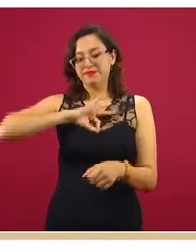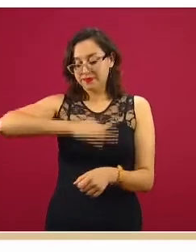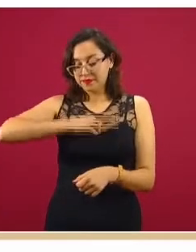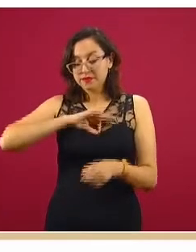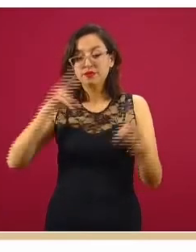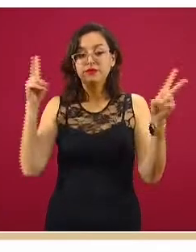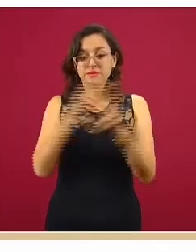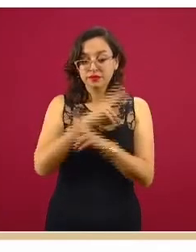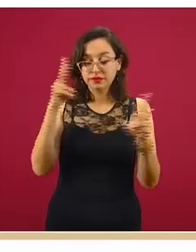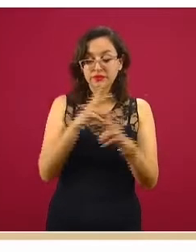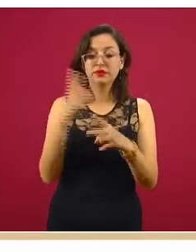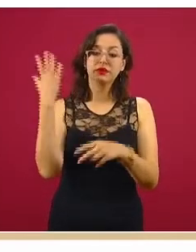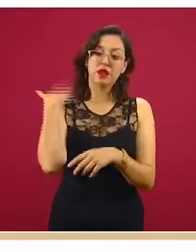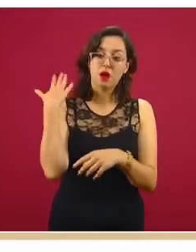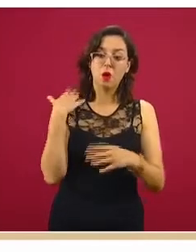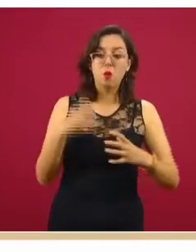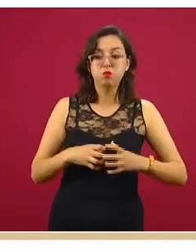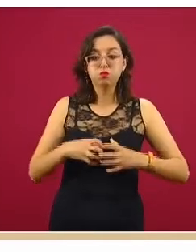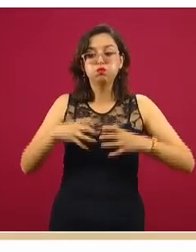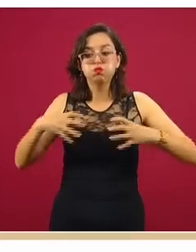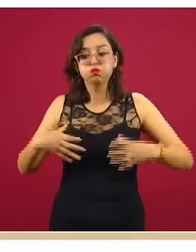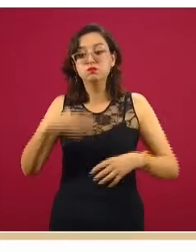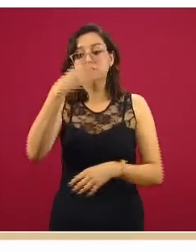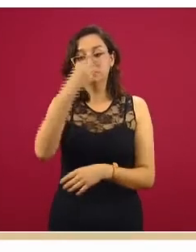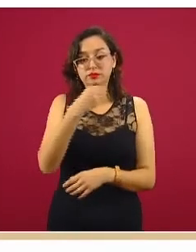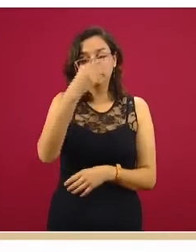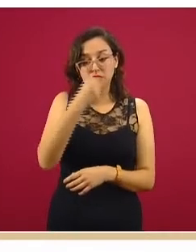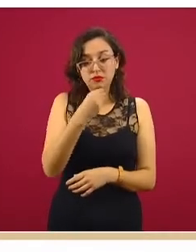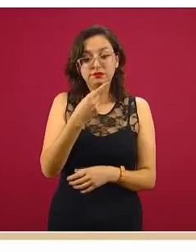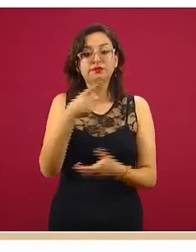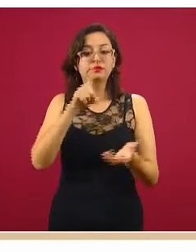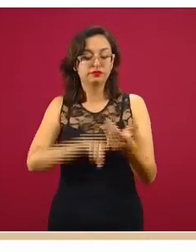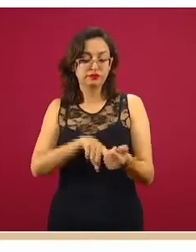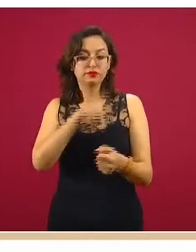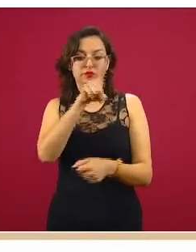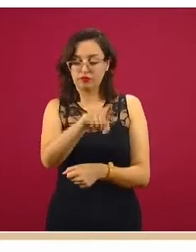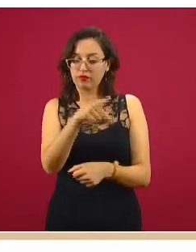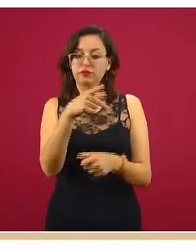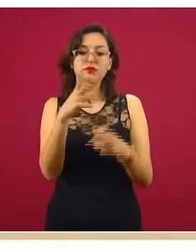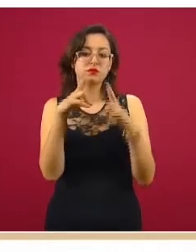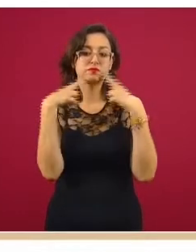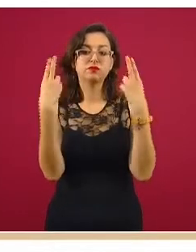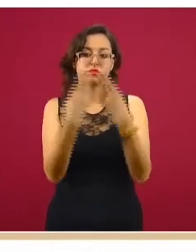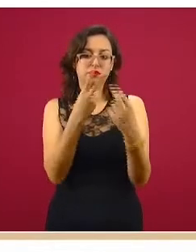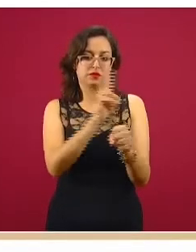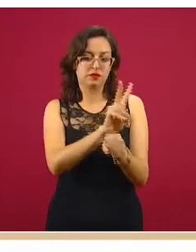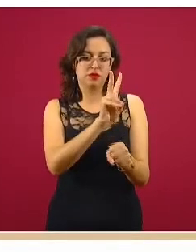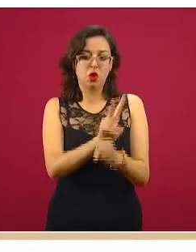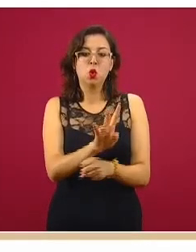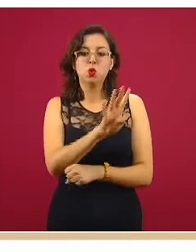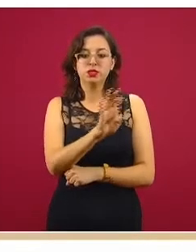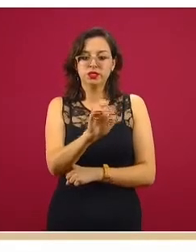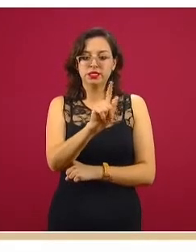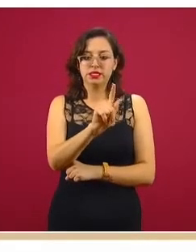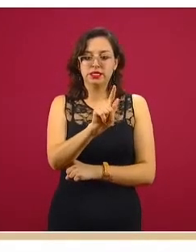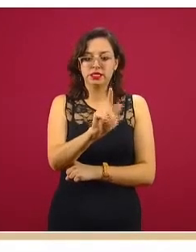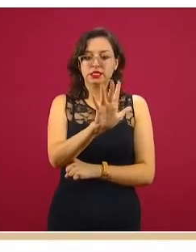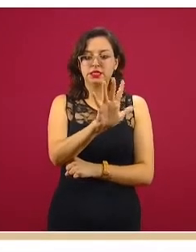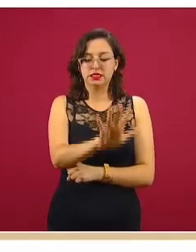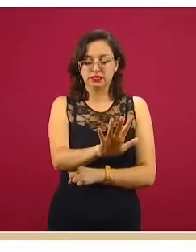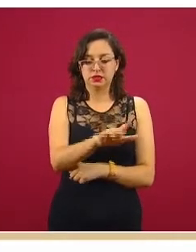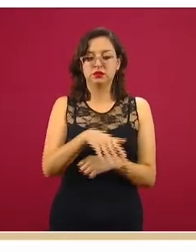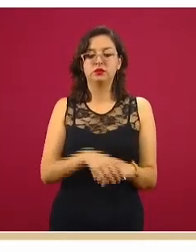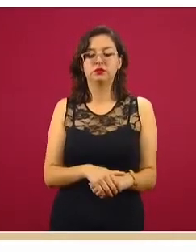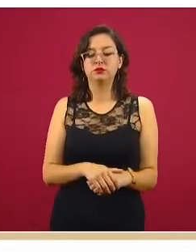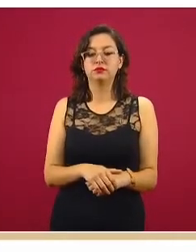e influenza, casos clínicos en las unidades de salud monitoras de enfermedad respiratoria, las 475, aquí